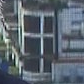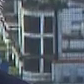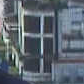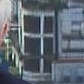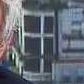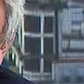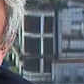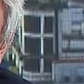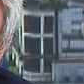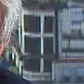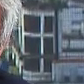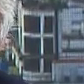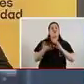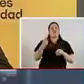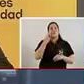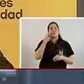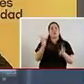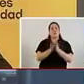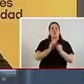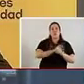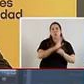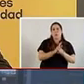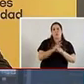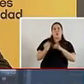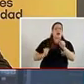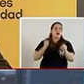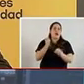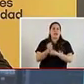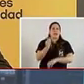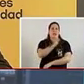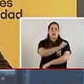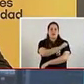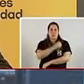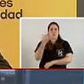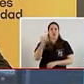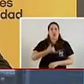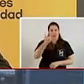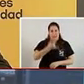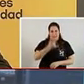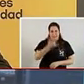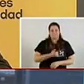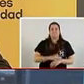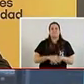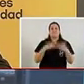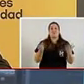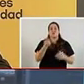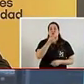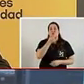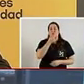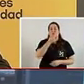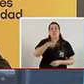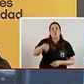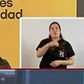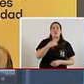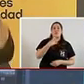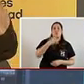Está bien. Pero por eso, lo que quiere expresar es que verdaderamente el aparato político de la ciudad de Buenos Aires, Milei ha enfrentado, digamos,